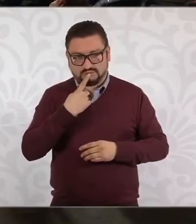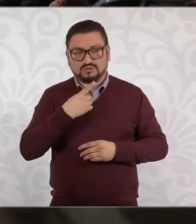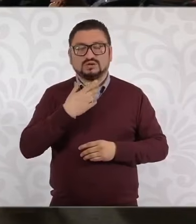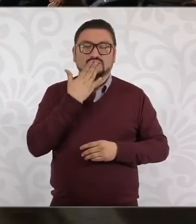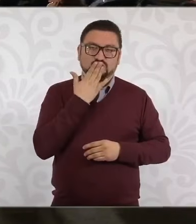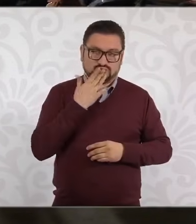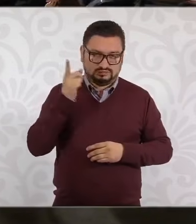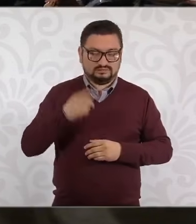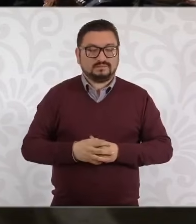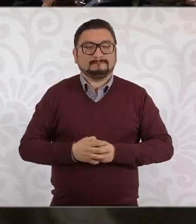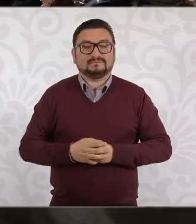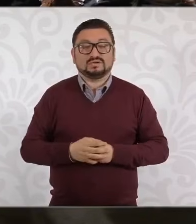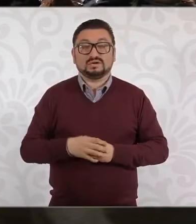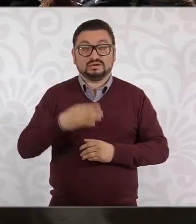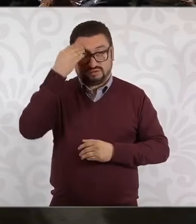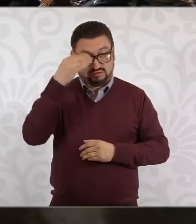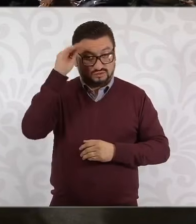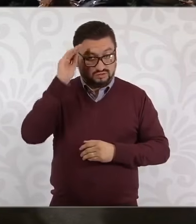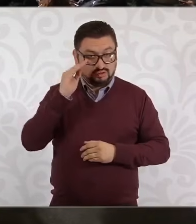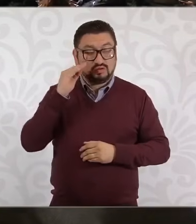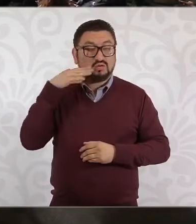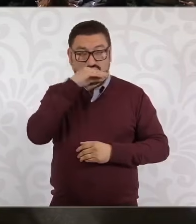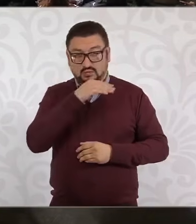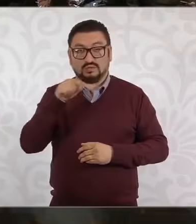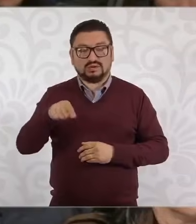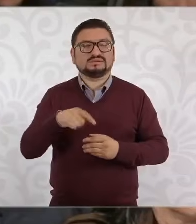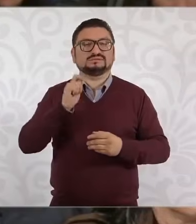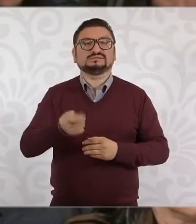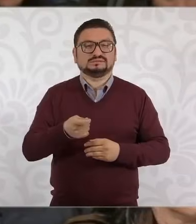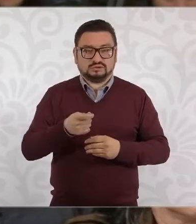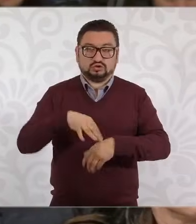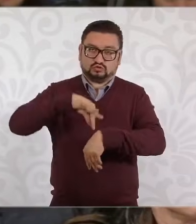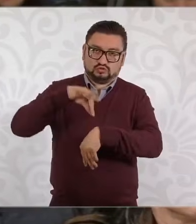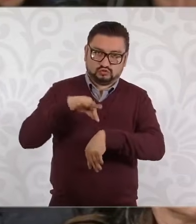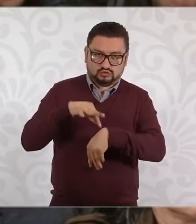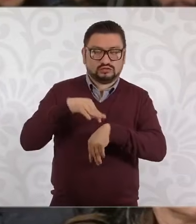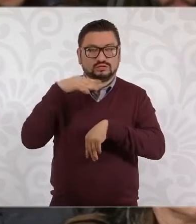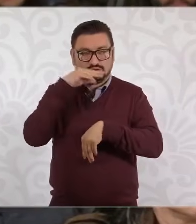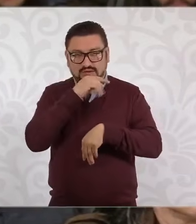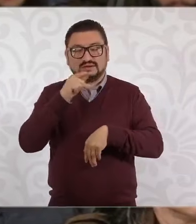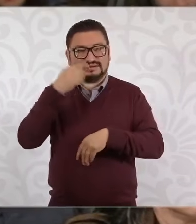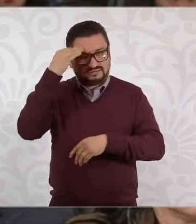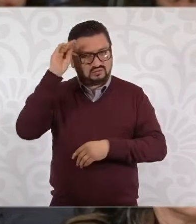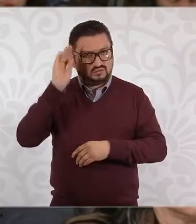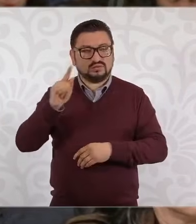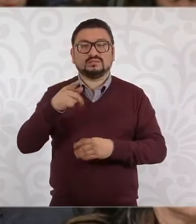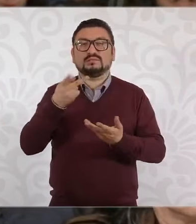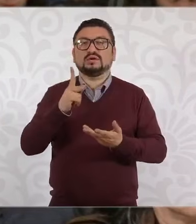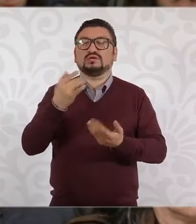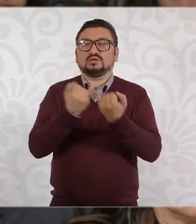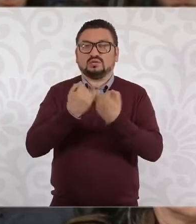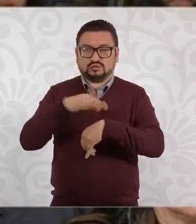Sonora. Hablando de Cuba nuevamente, se habla mucho de los médicos cubanos, pero poco se habla de los